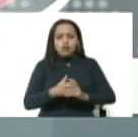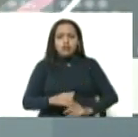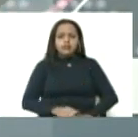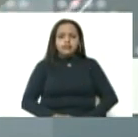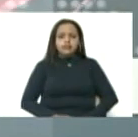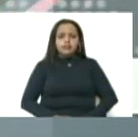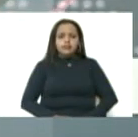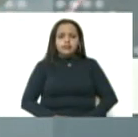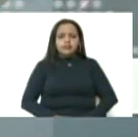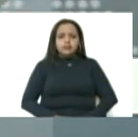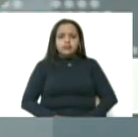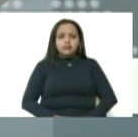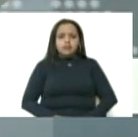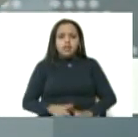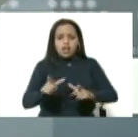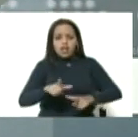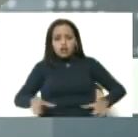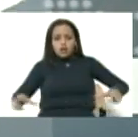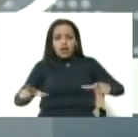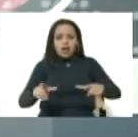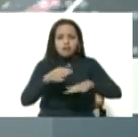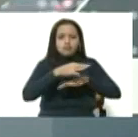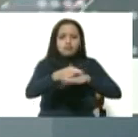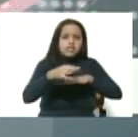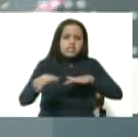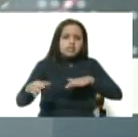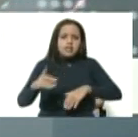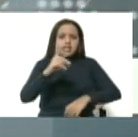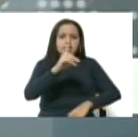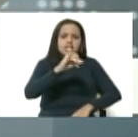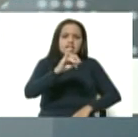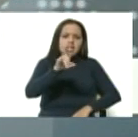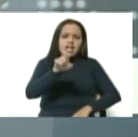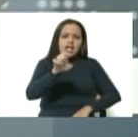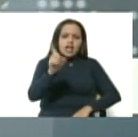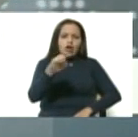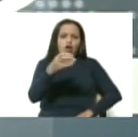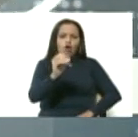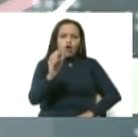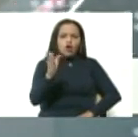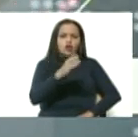localidad del municipio Diego y Barra del estado de Carabó.